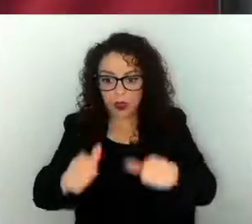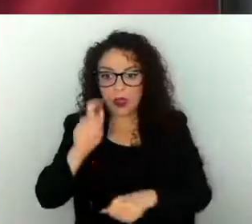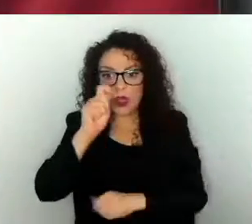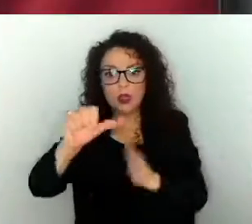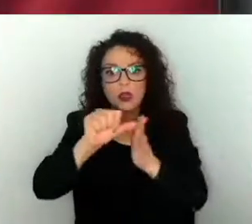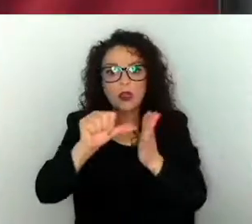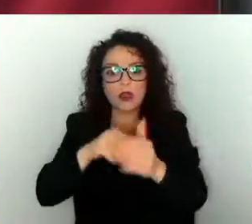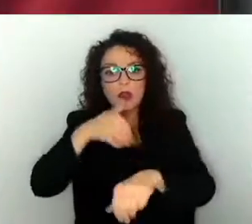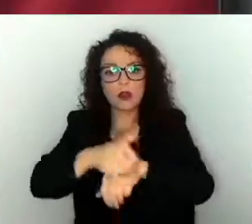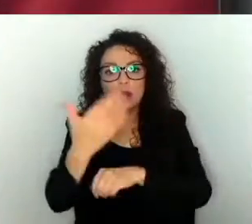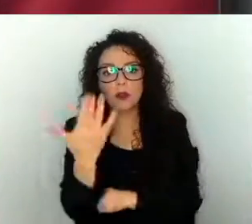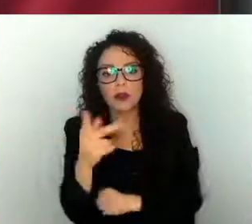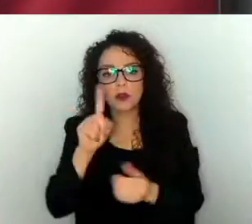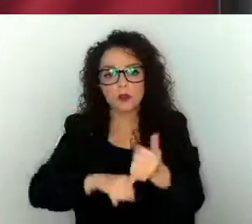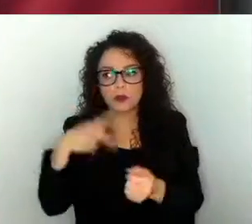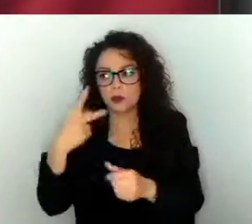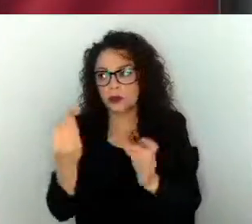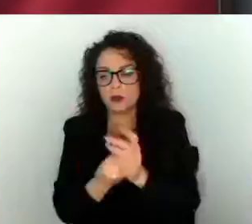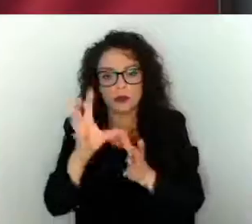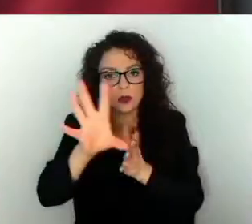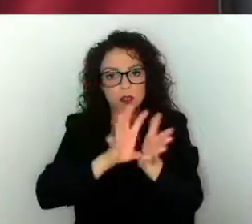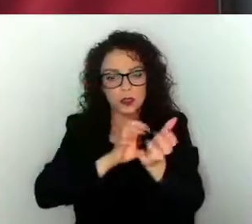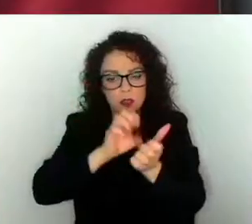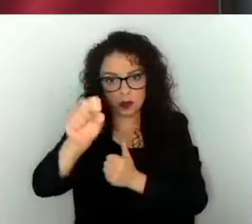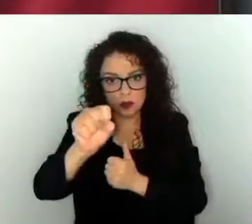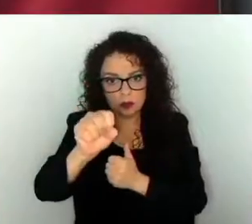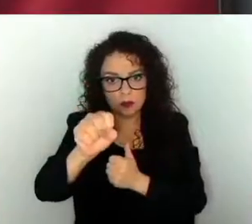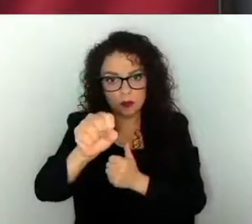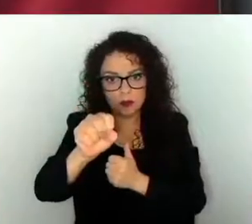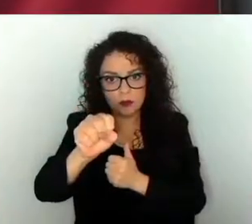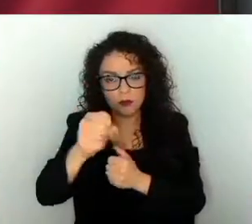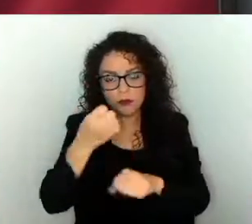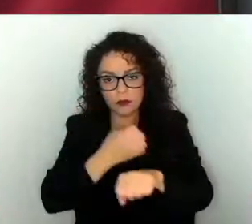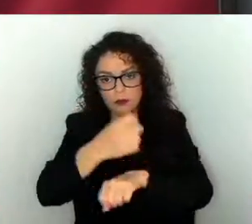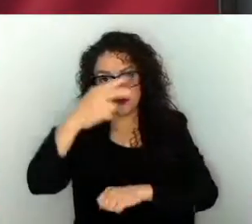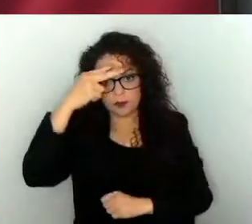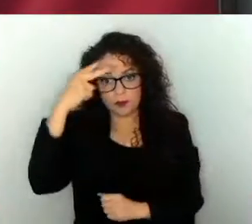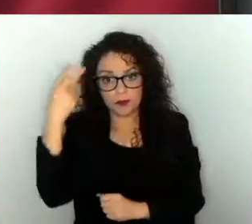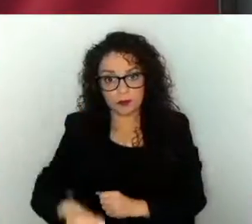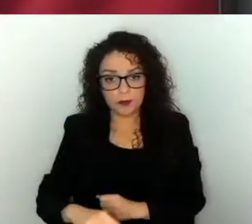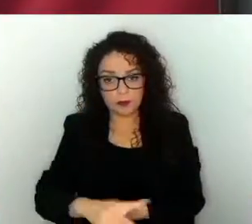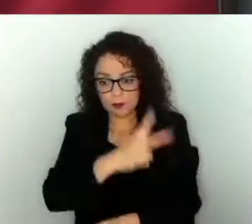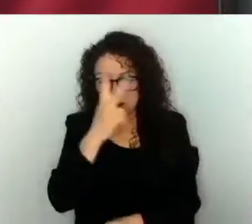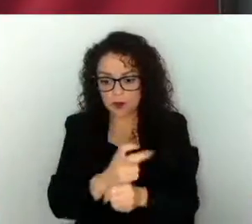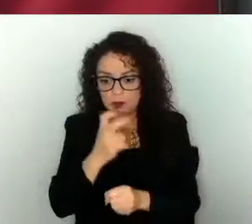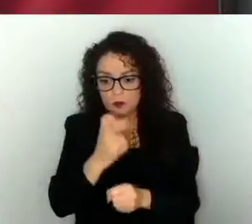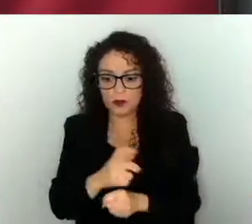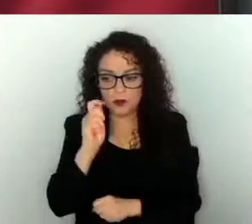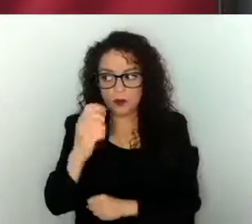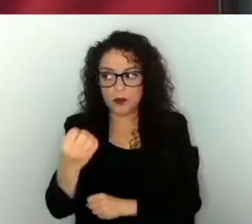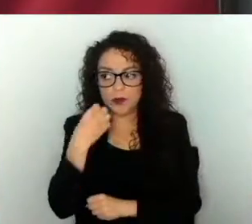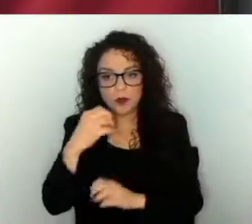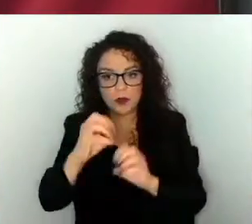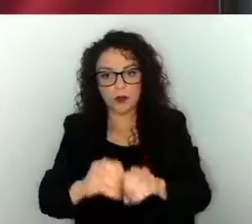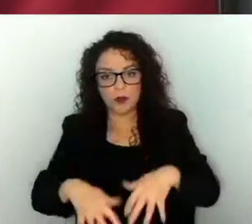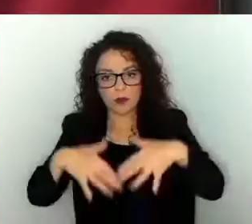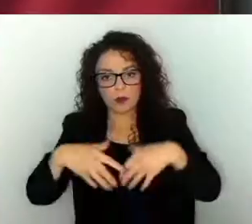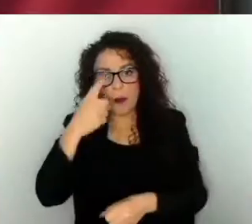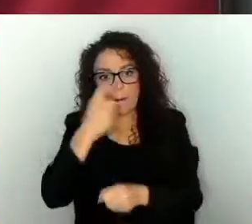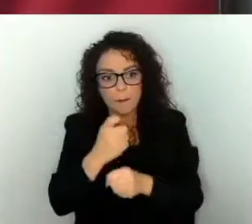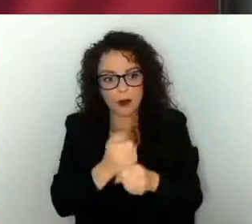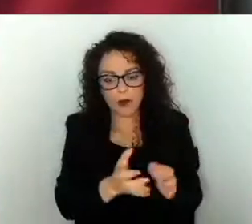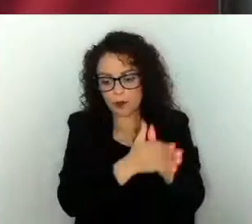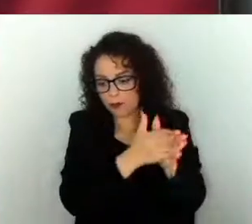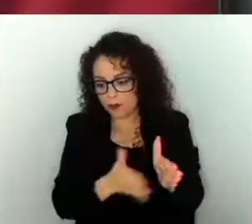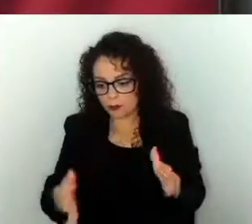la Constitución Política del Estado Libre y Soberano de México, en la segunda sesión del primer periodo ordinario del ejercicio